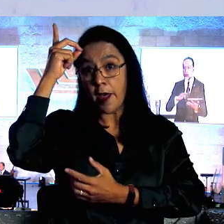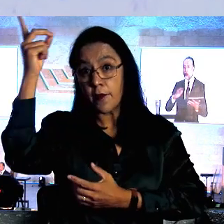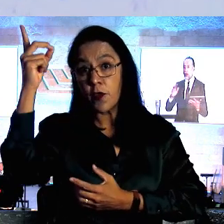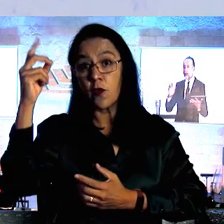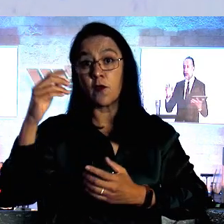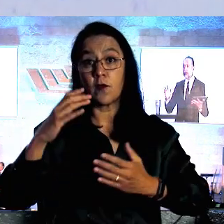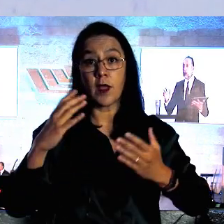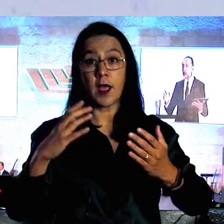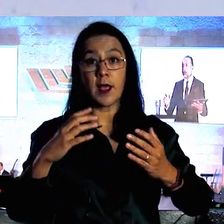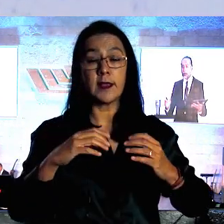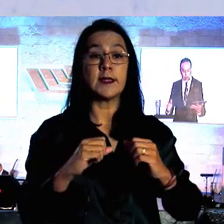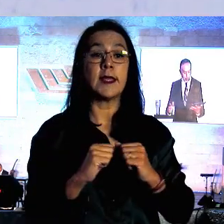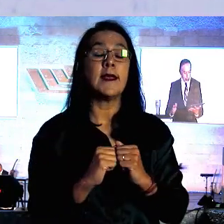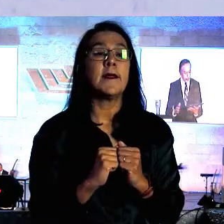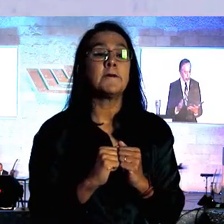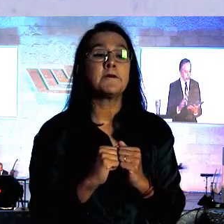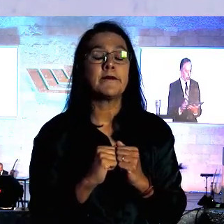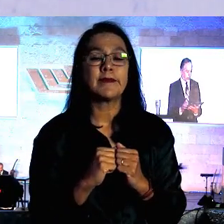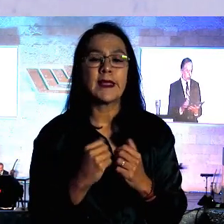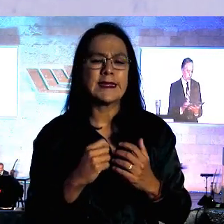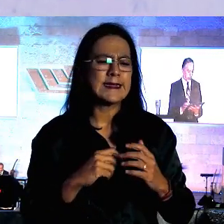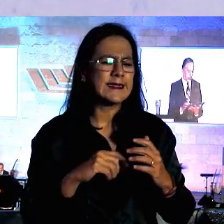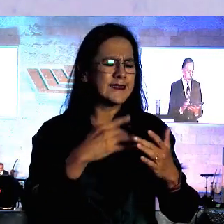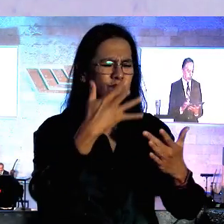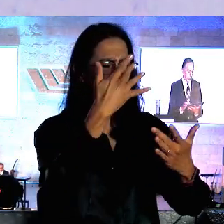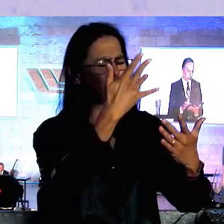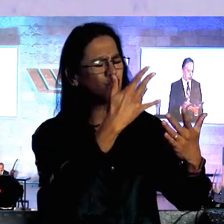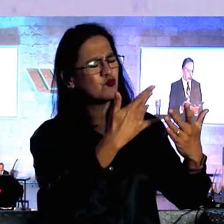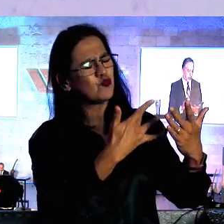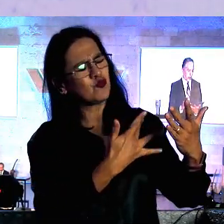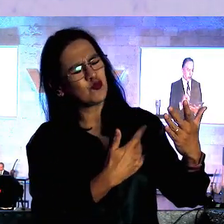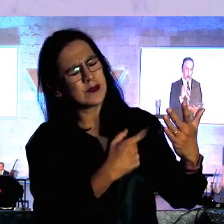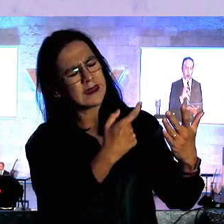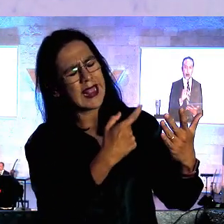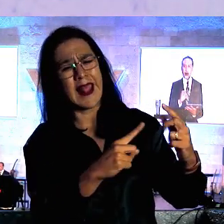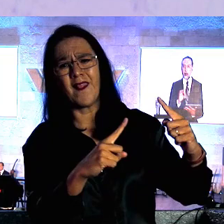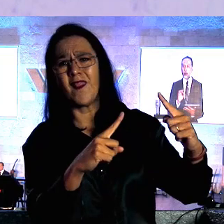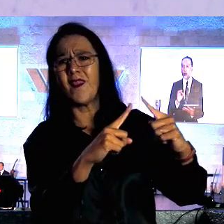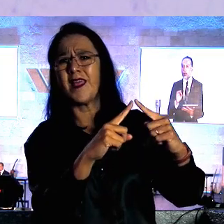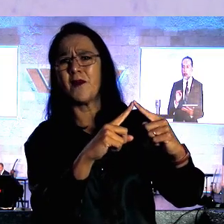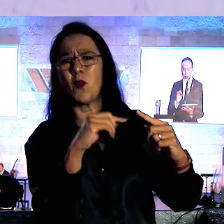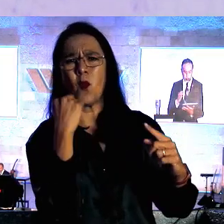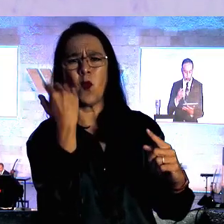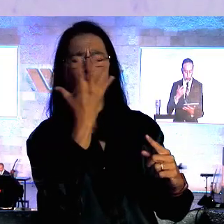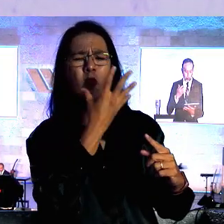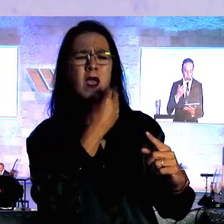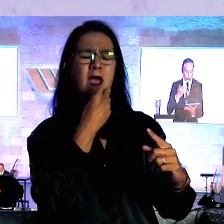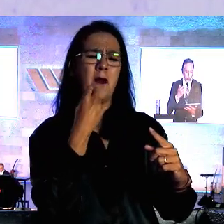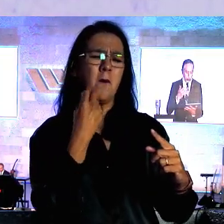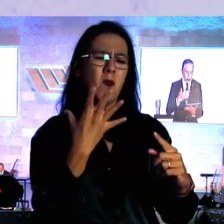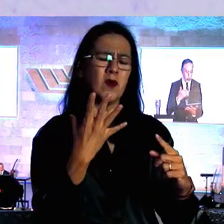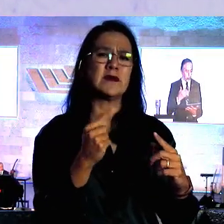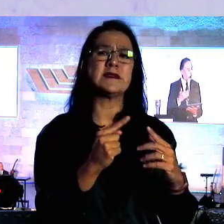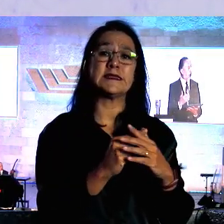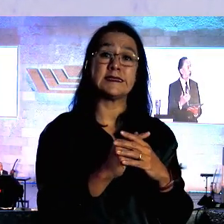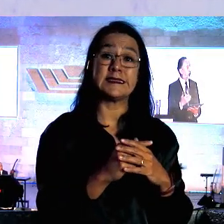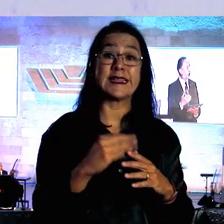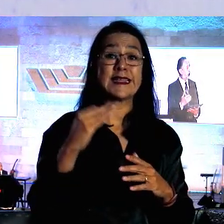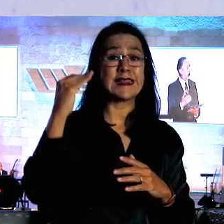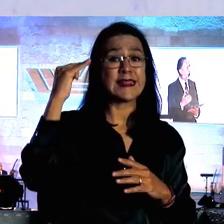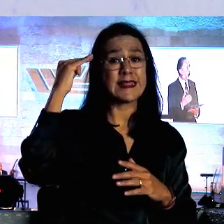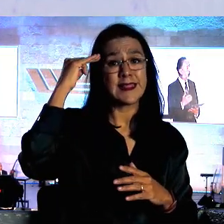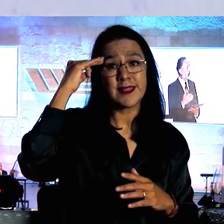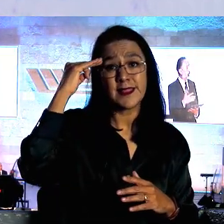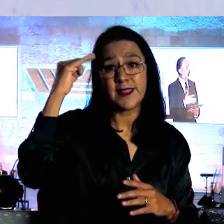descripciones extraordinarias del templo. Creo que lo más importante de ello es cuando se toma un tiempo